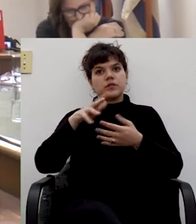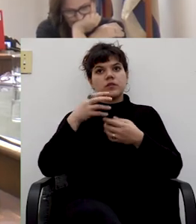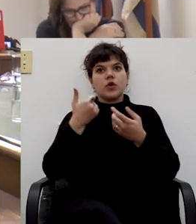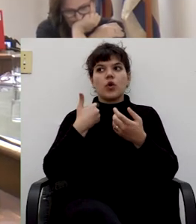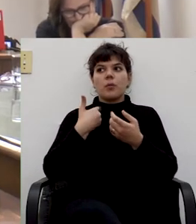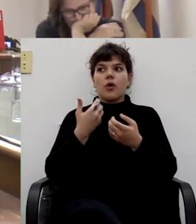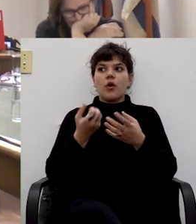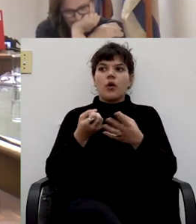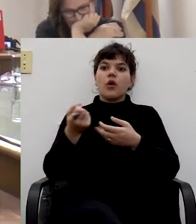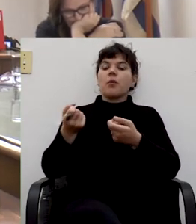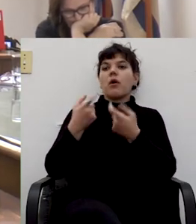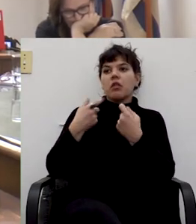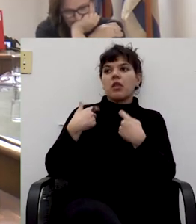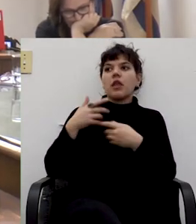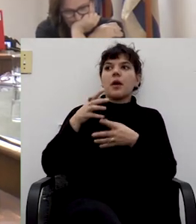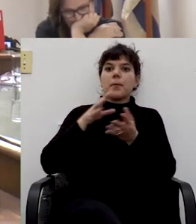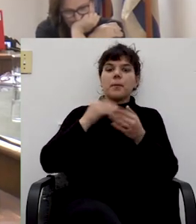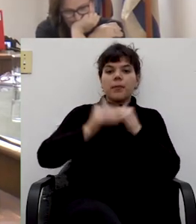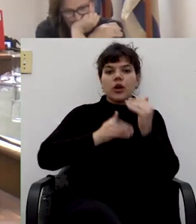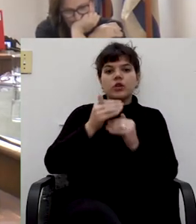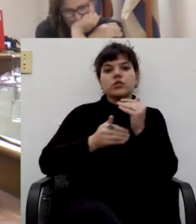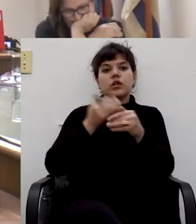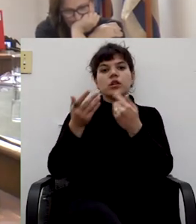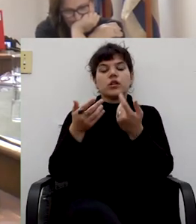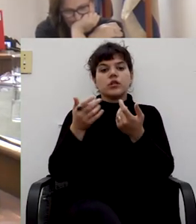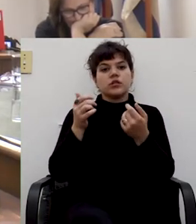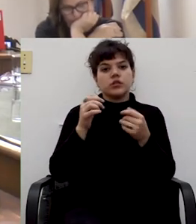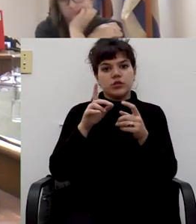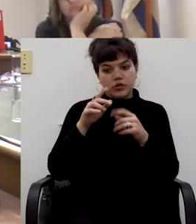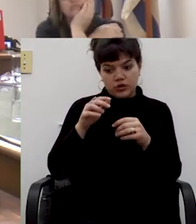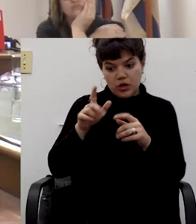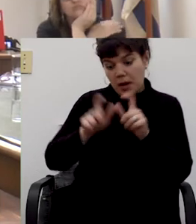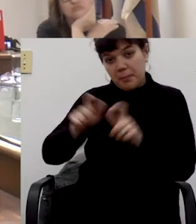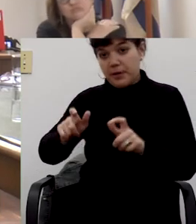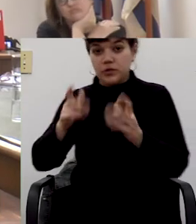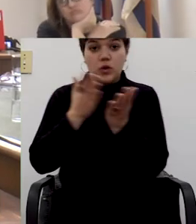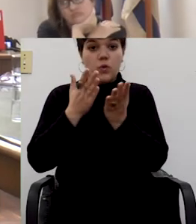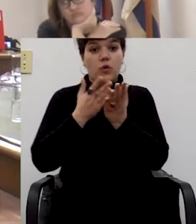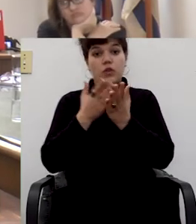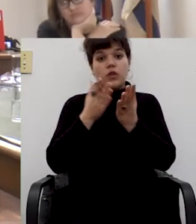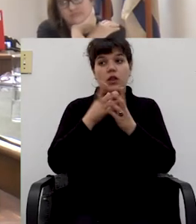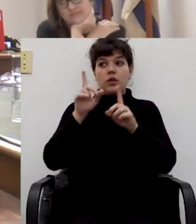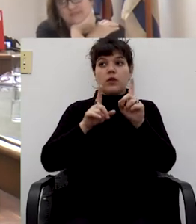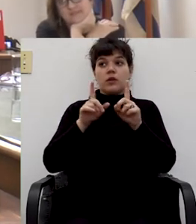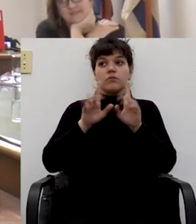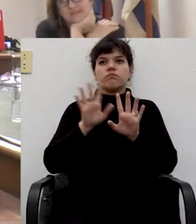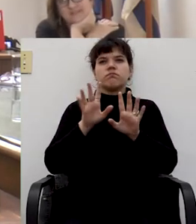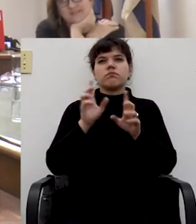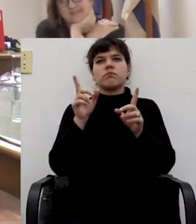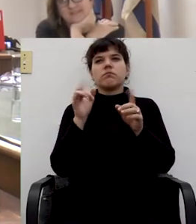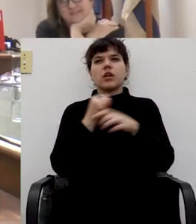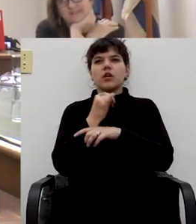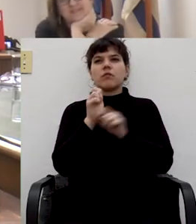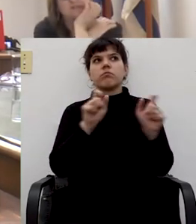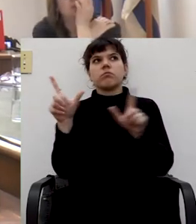recepción, seguimiento y proceso del proceso de los estudiantes con discapacidad en la UDELAR. No, ahí estoy para adelante, Diego, con las